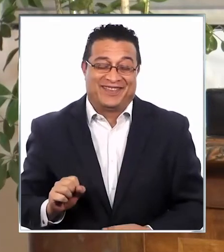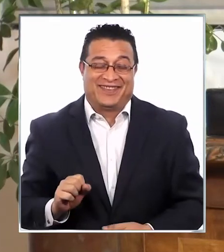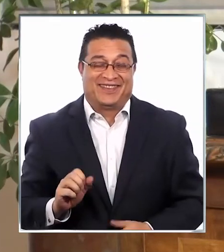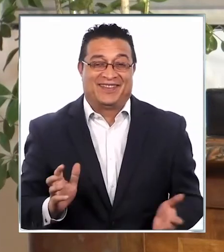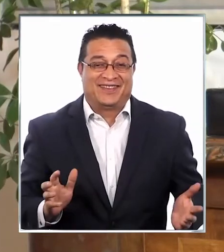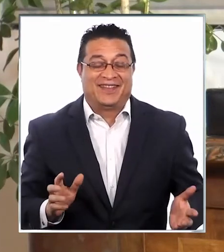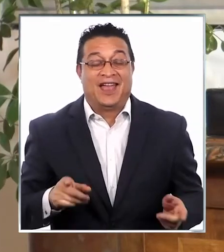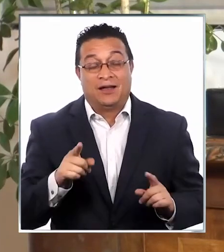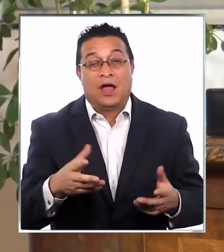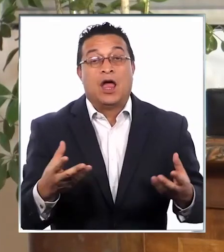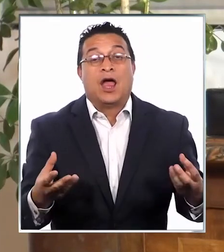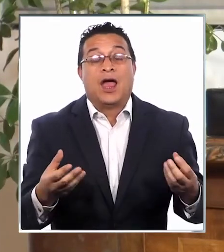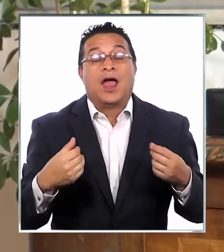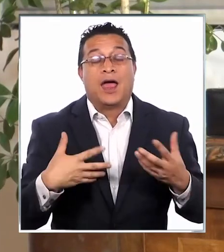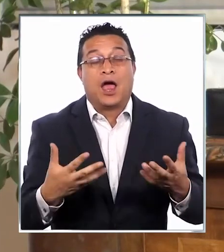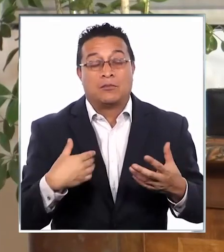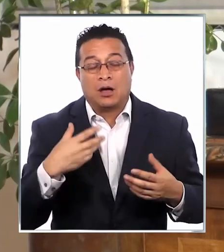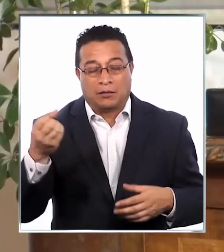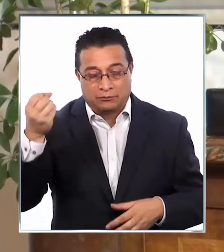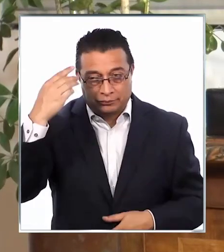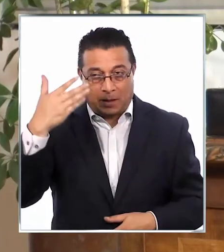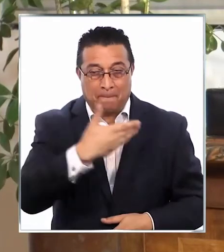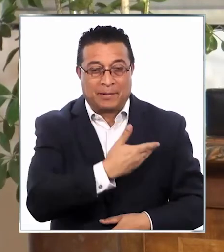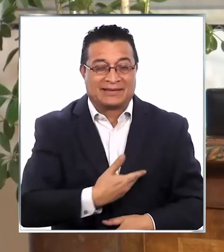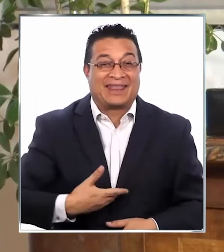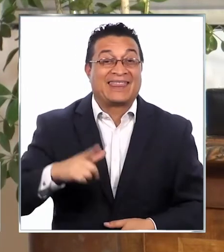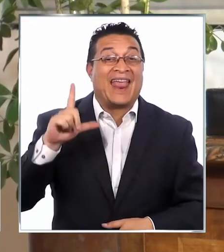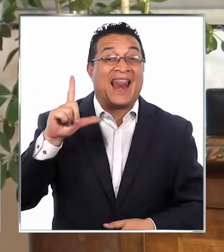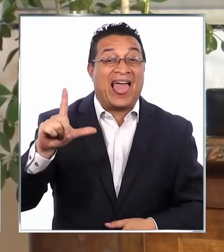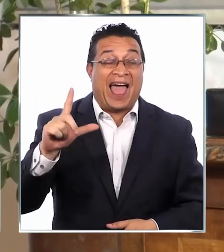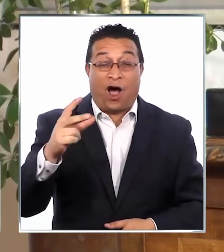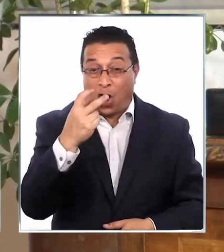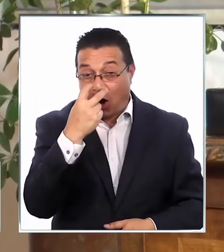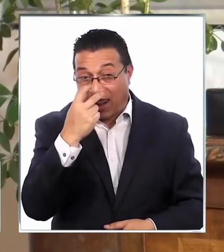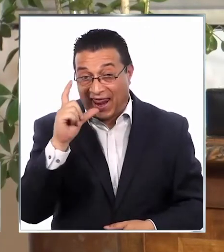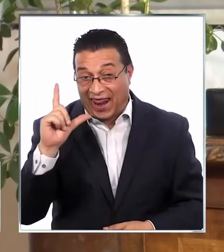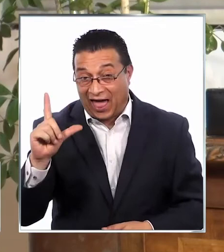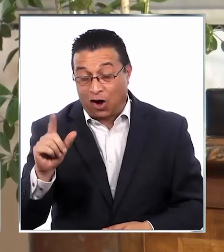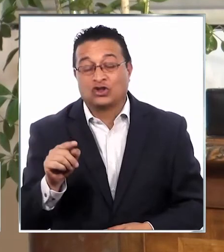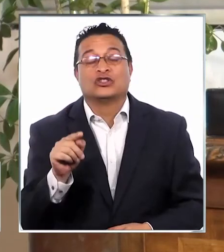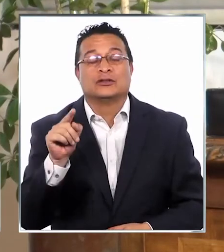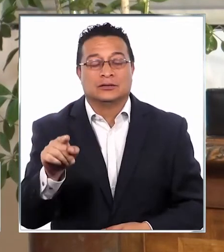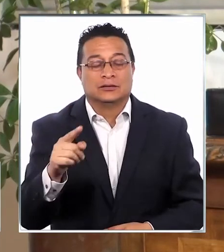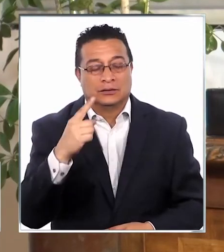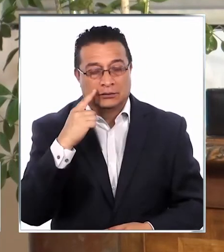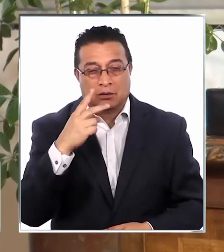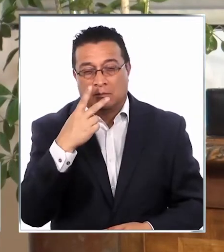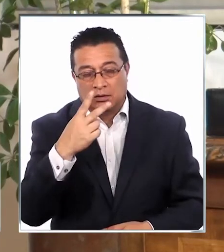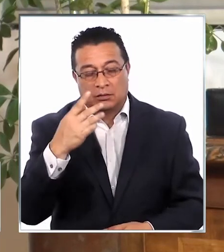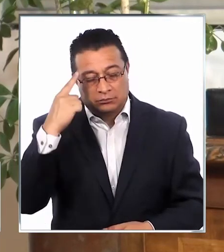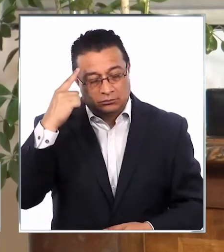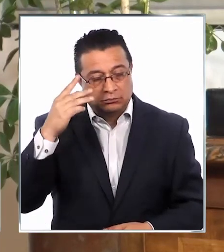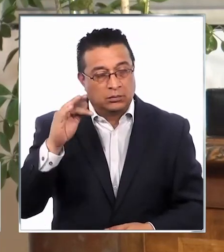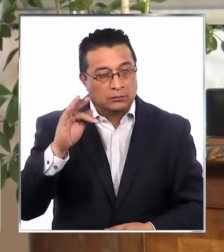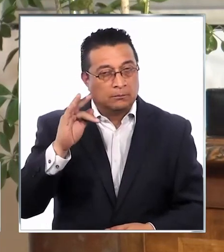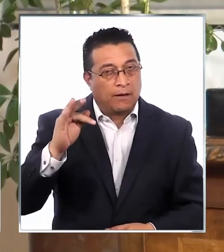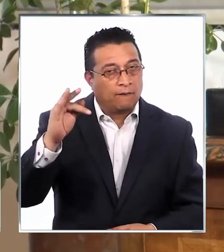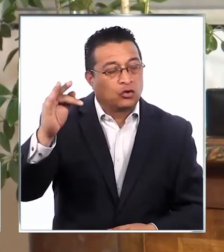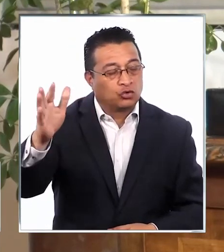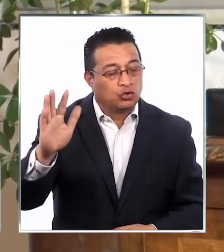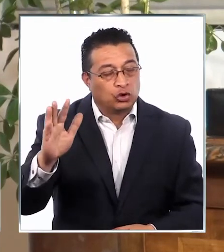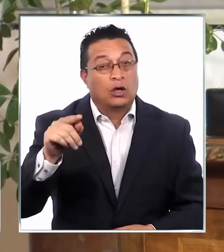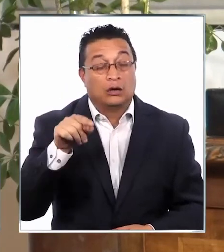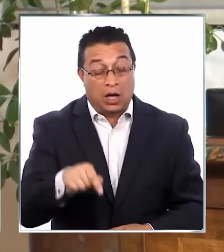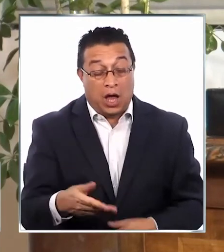tiene que, y esto lo he aprendido del presidente Lagos, uno tiene que mirar esto en perspectiva. En